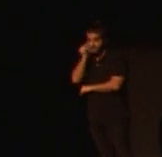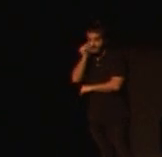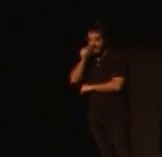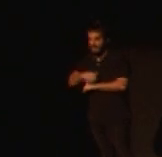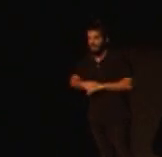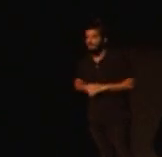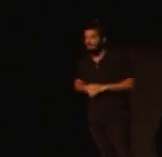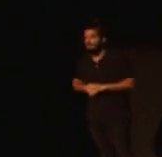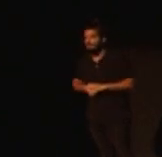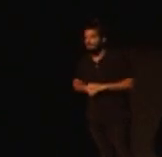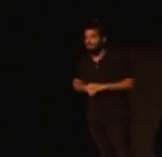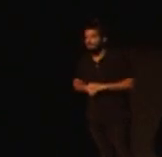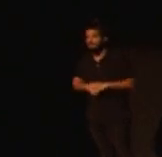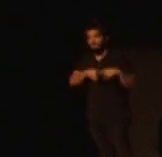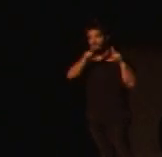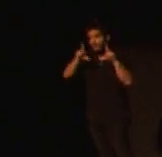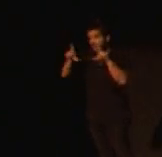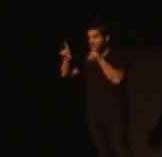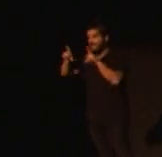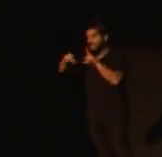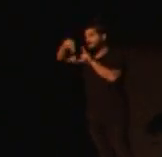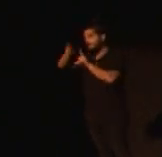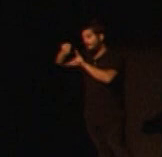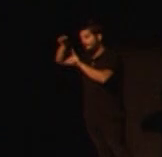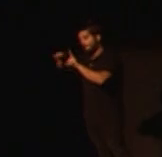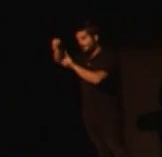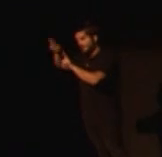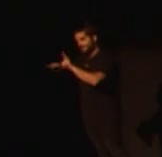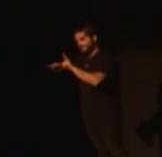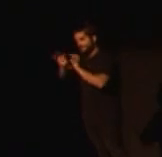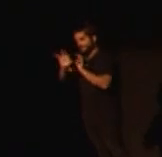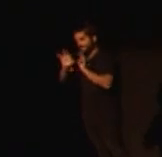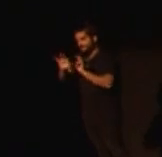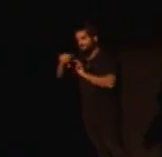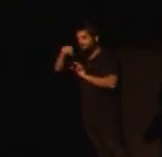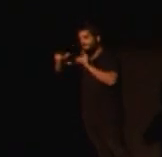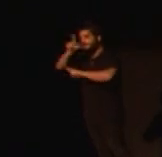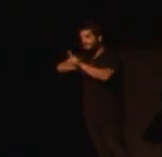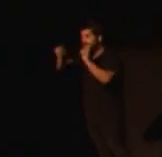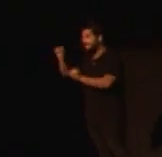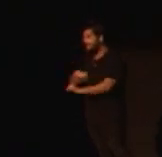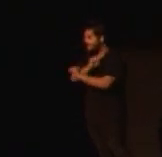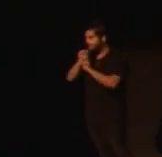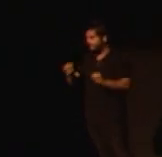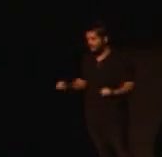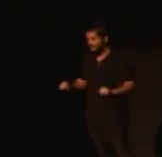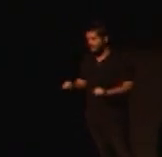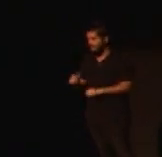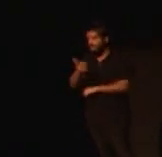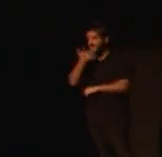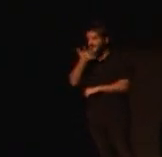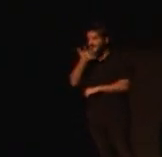más lejos que donde llega con sus ojos. Pero este viaje no sería posible si no contáramos con la presencia de